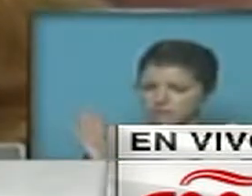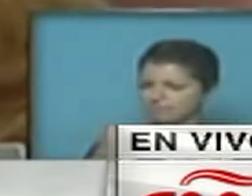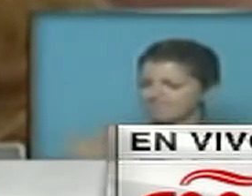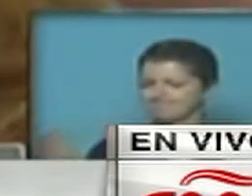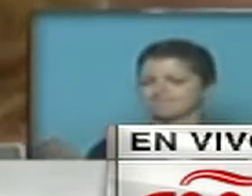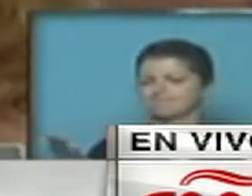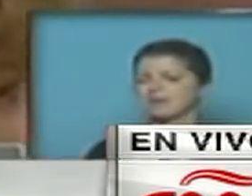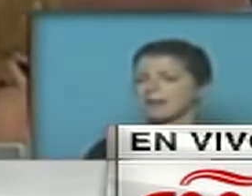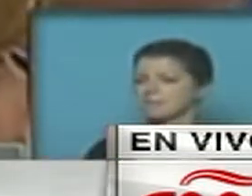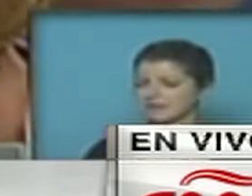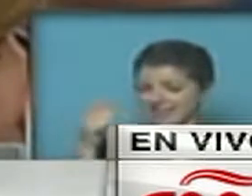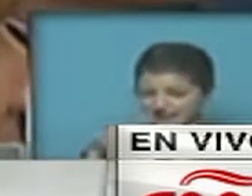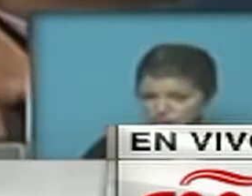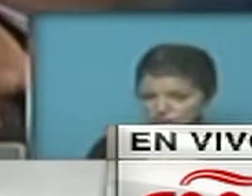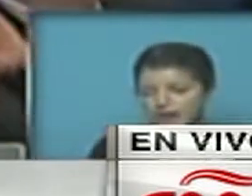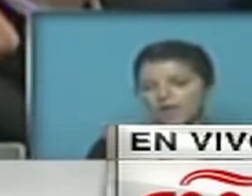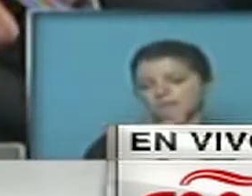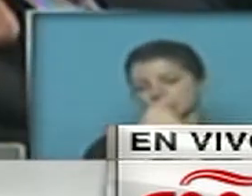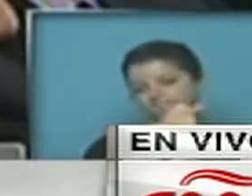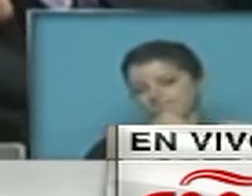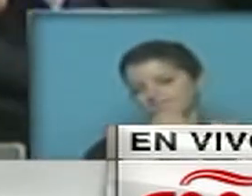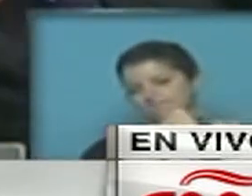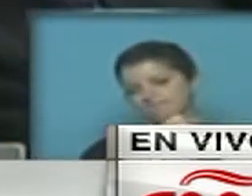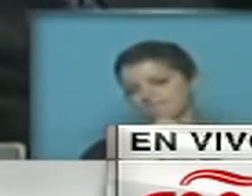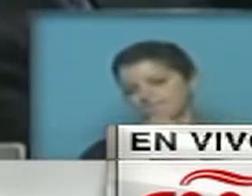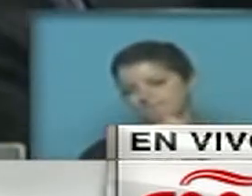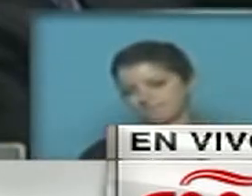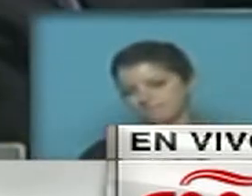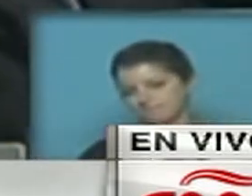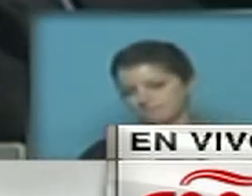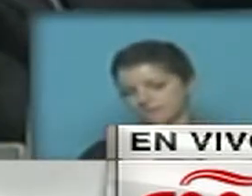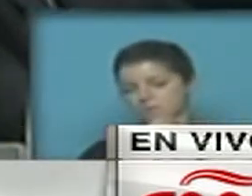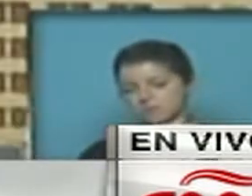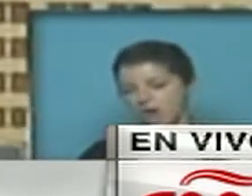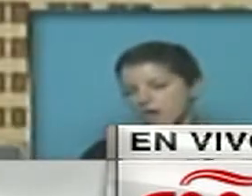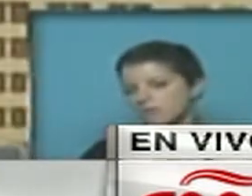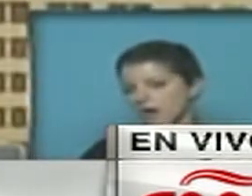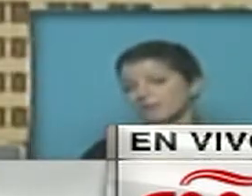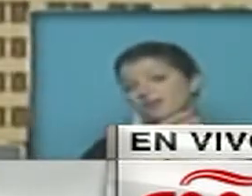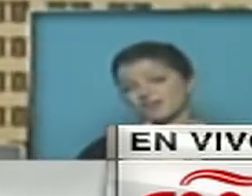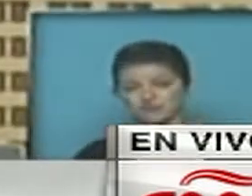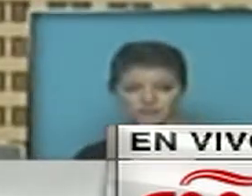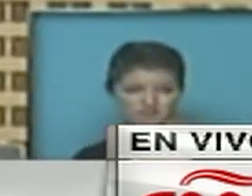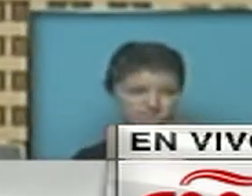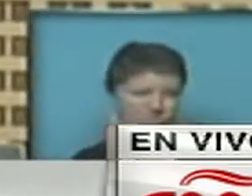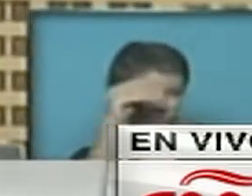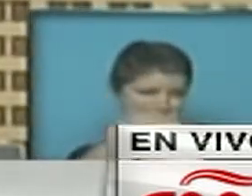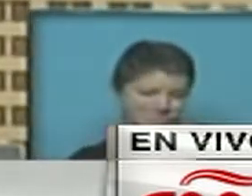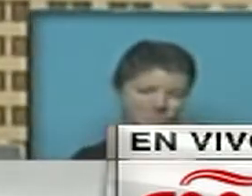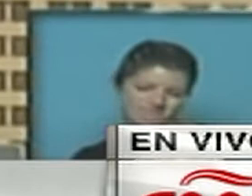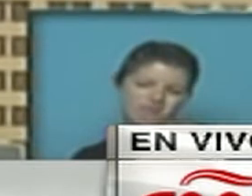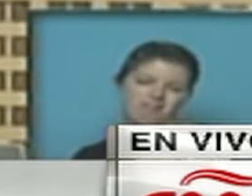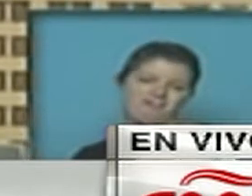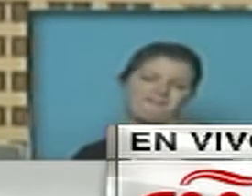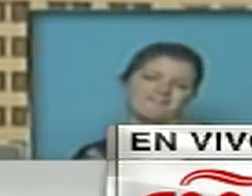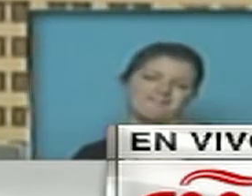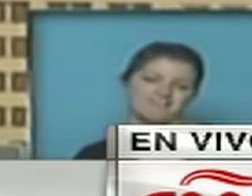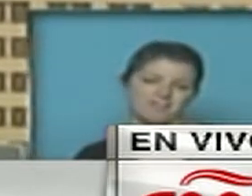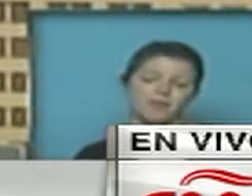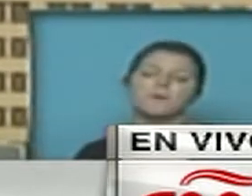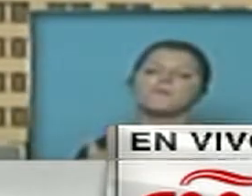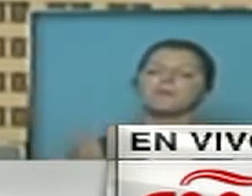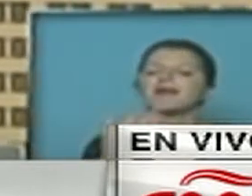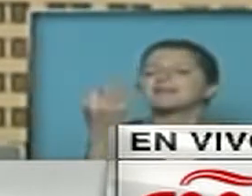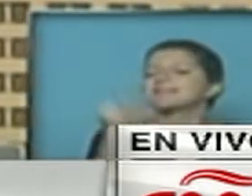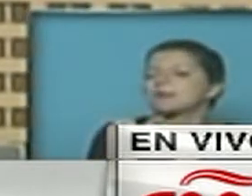Eso realmente, ¿saben qué es? Una provocación. Una inmensa provocación en la cual yo no voy a caer. Porque